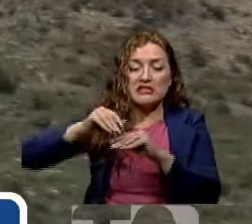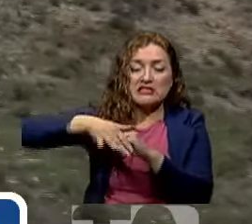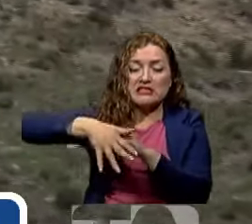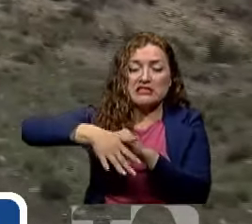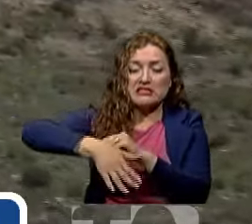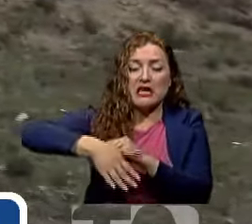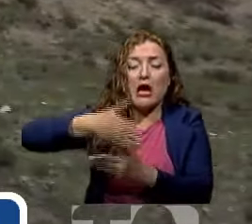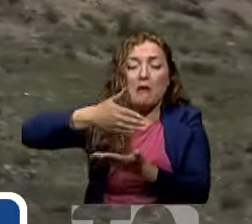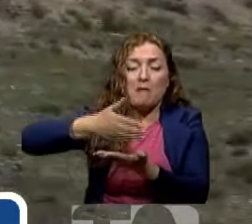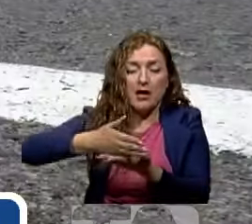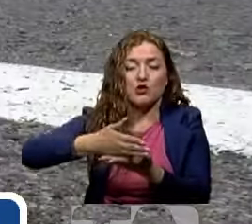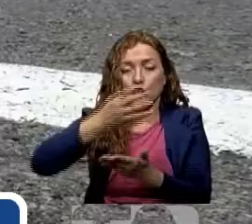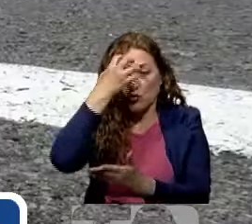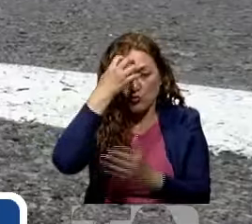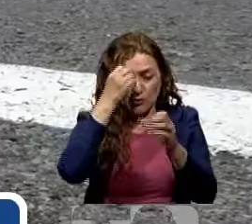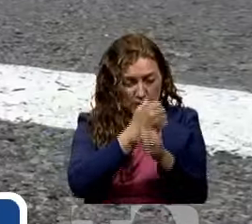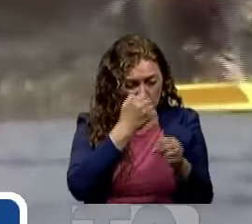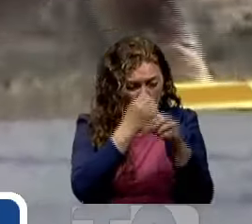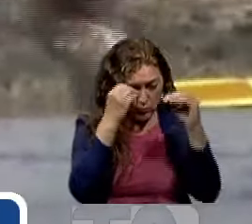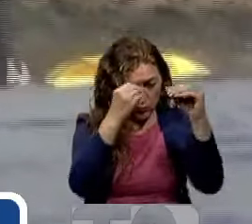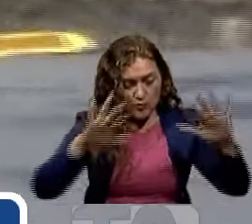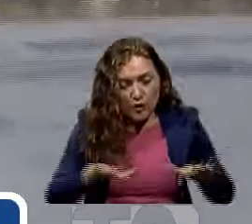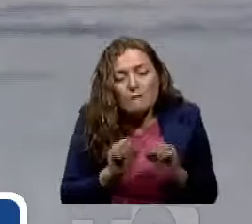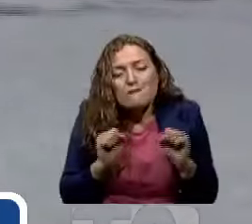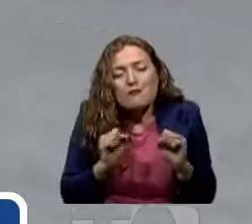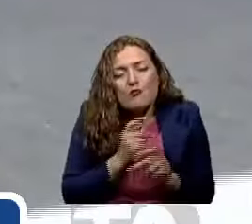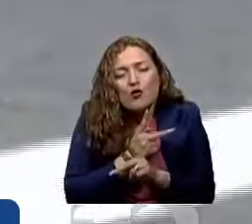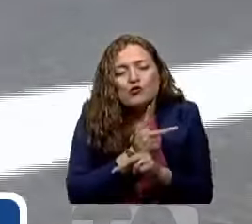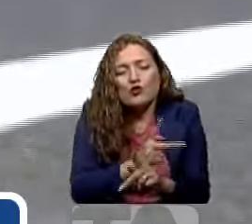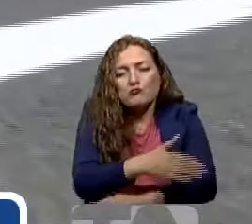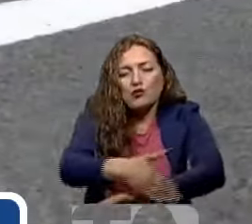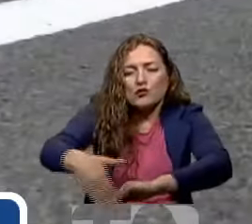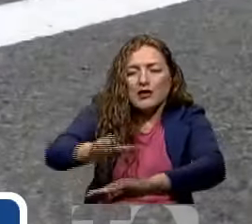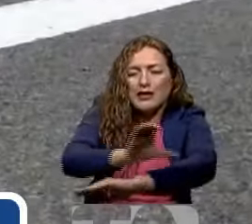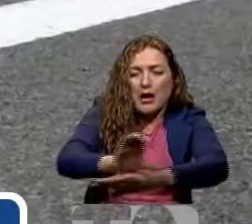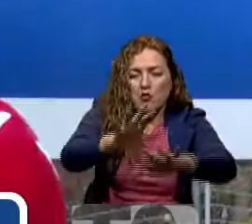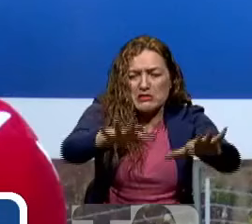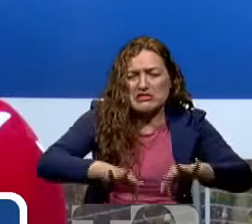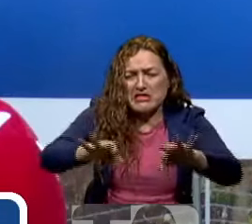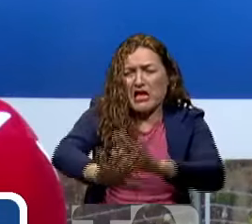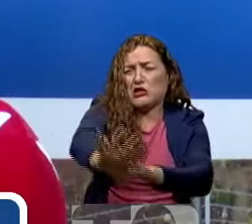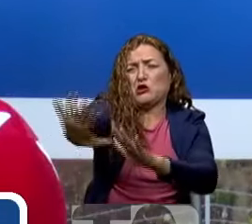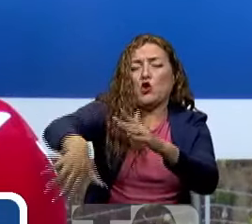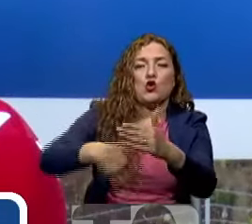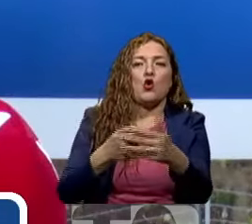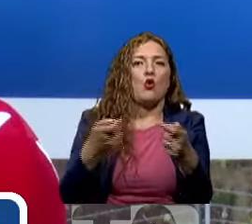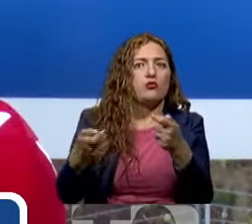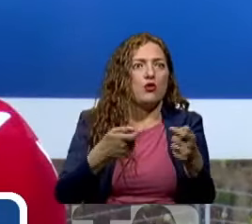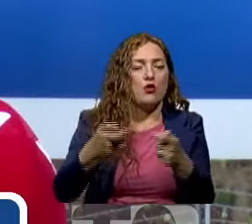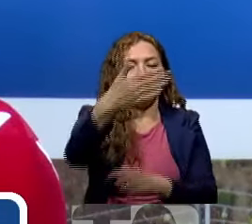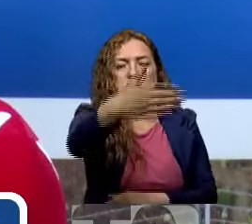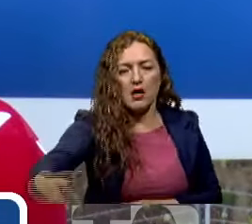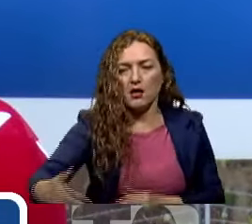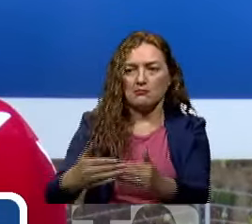la educación, trabajar en la protección de los páramos y controlar las fronteras agrícolas y ganaderas. Y la otra es exigir que